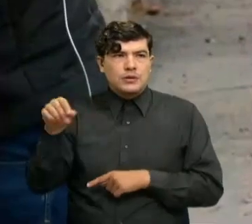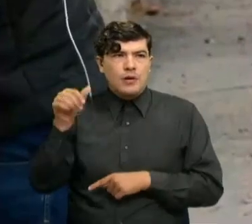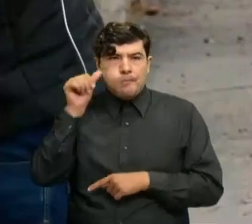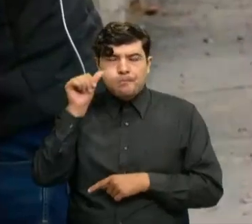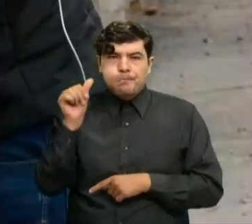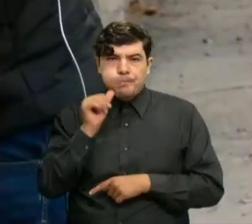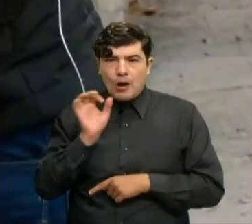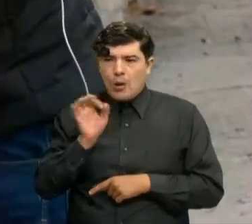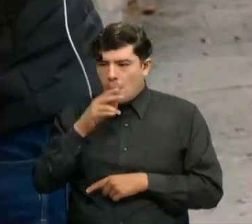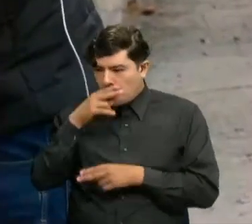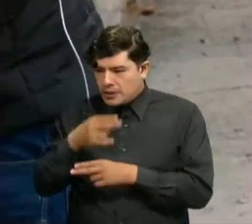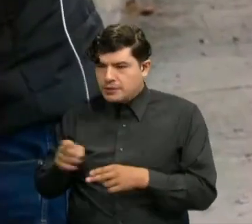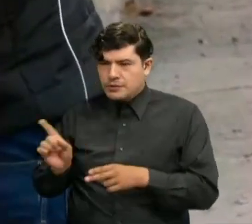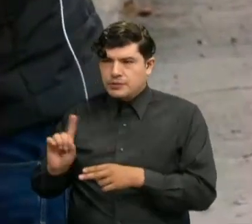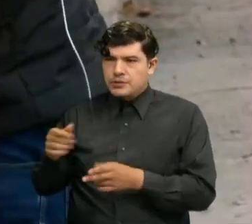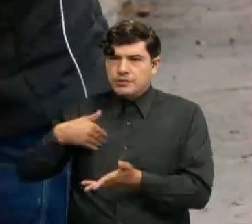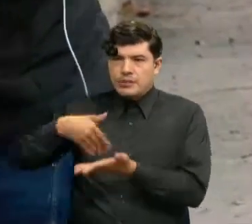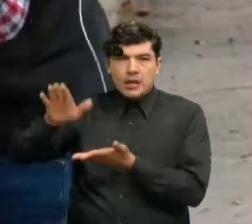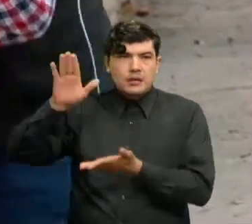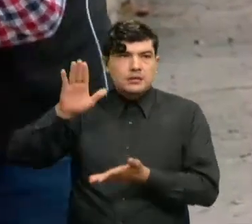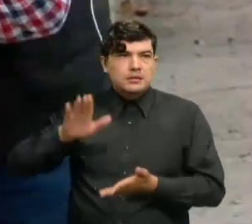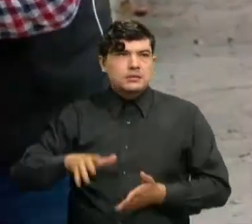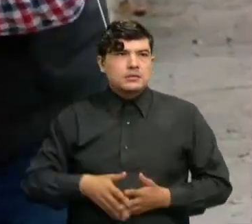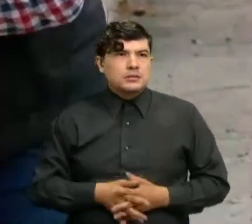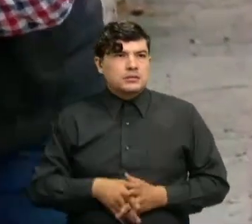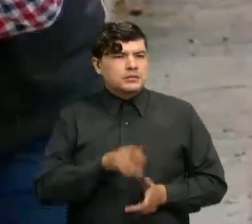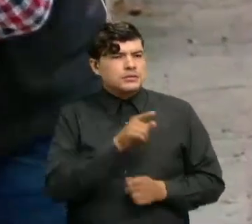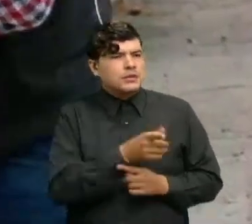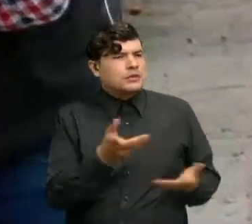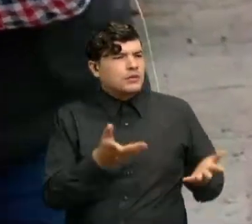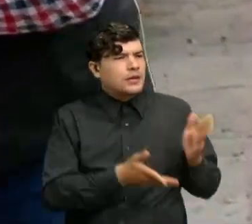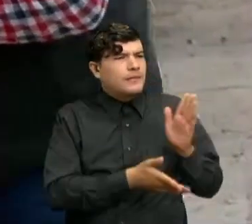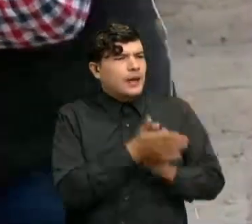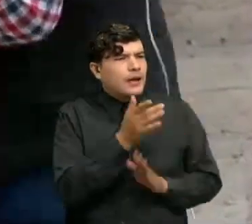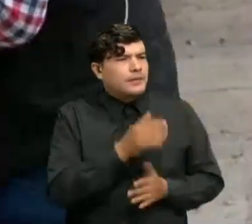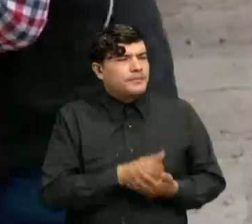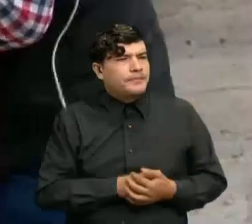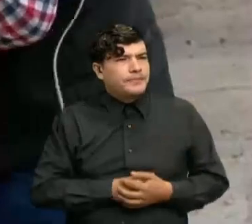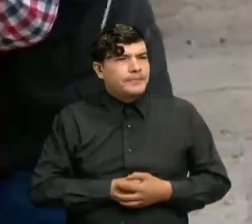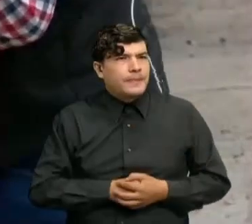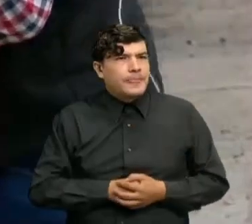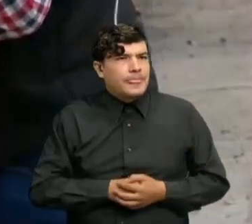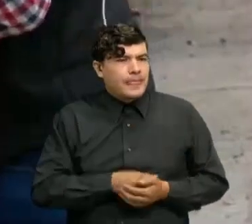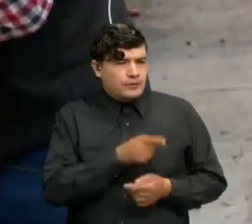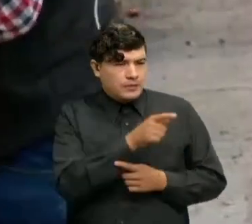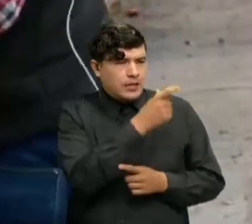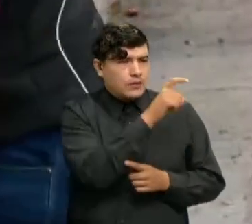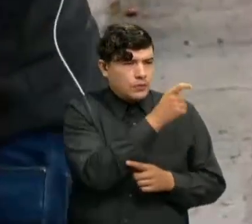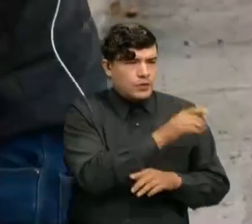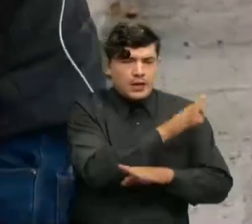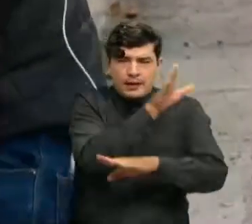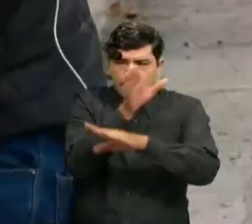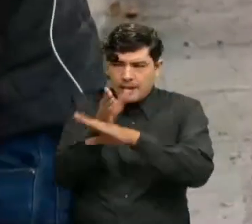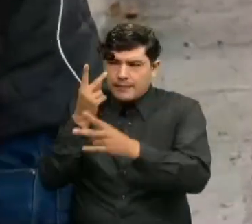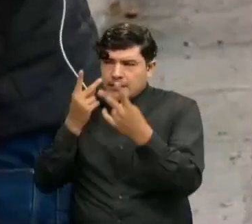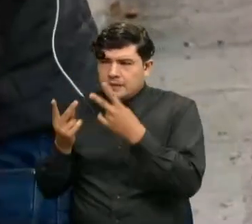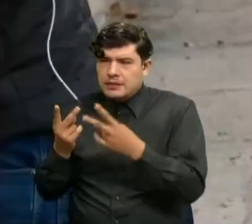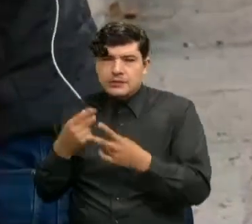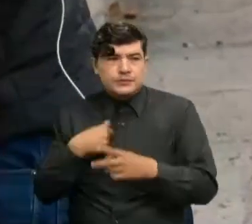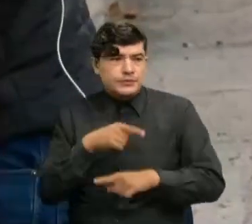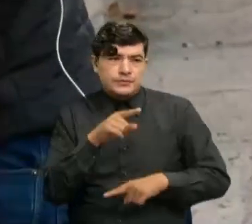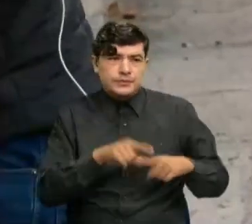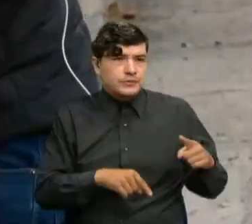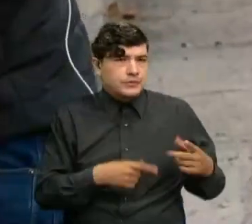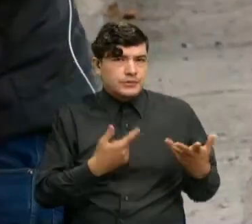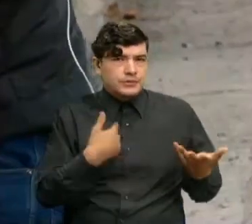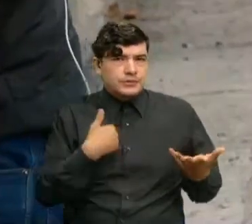pasar con niños, no, váyase, y dijo así. ¿Y usted para dónde? Recordémosle a las personas que usted estaba en Cúcuta, iba a visitar a su familia y no pudo pasar. No pudo pasar, ya